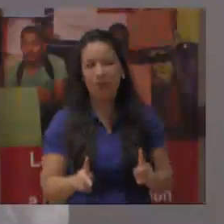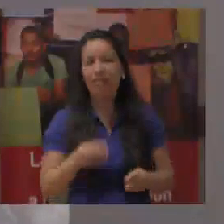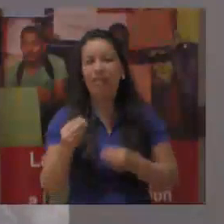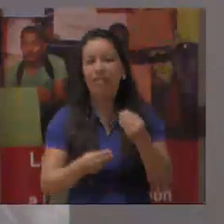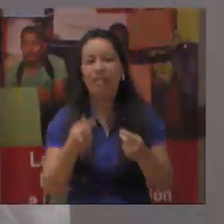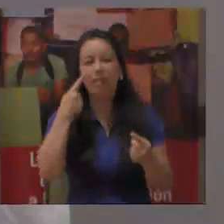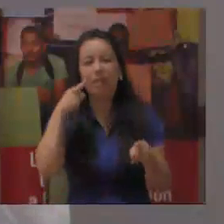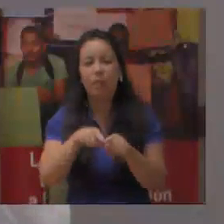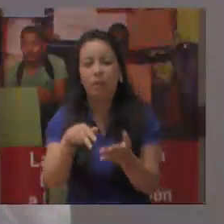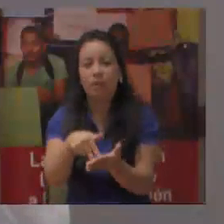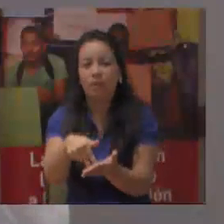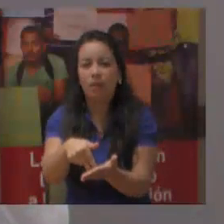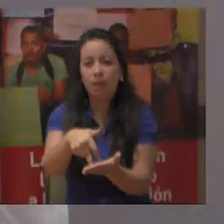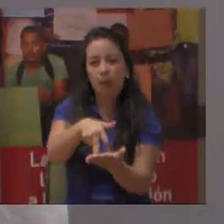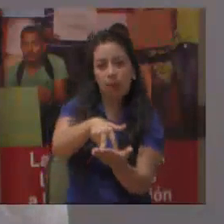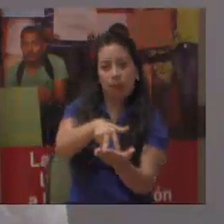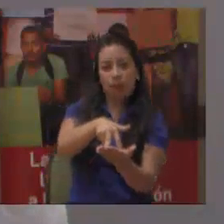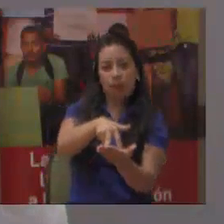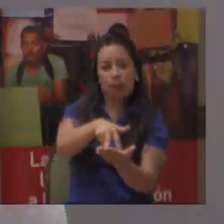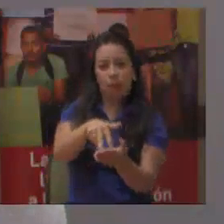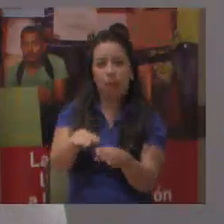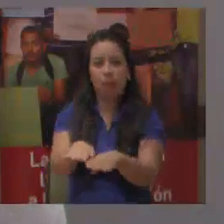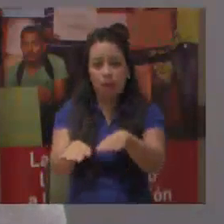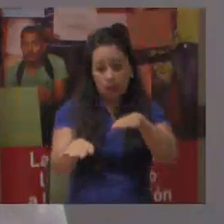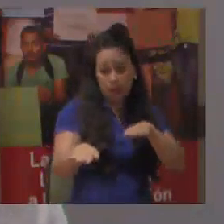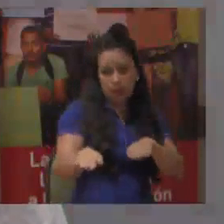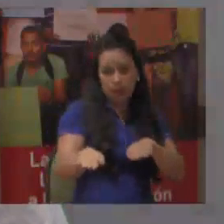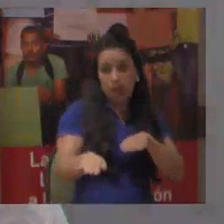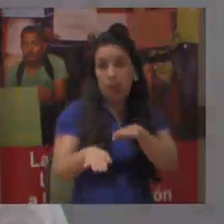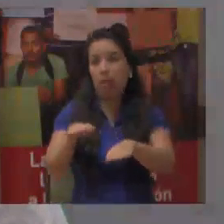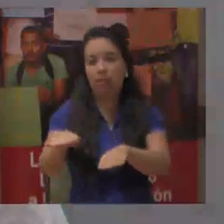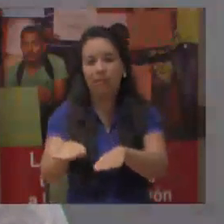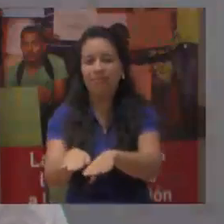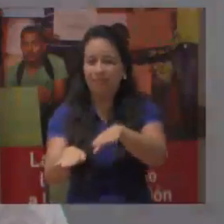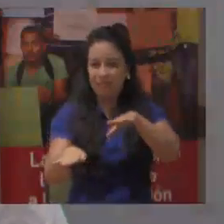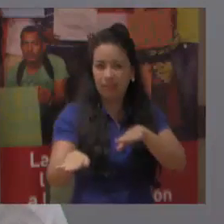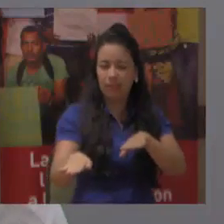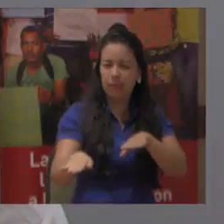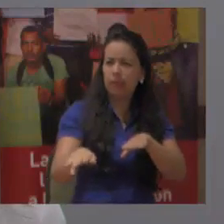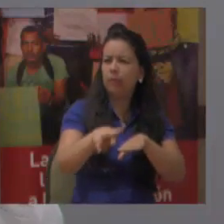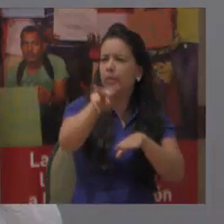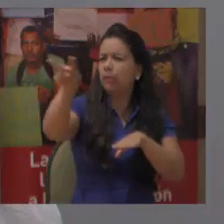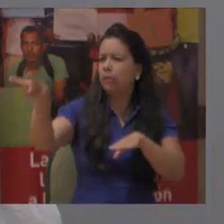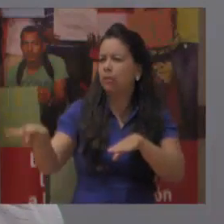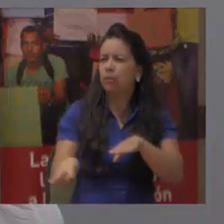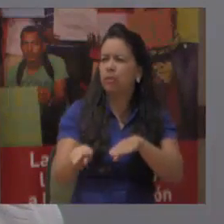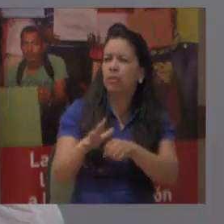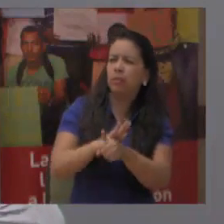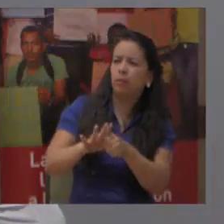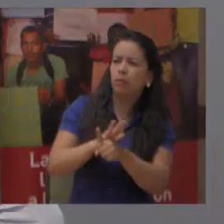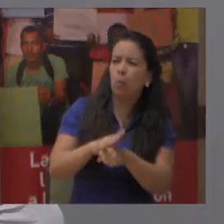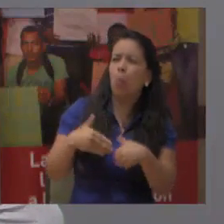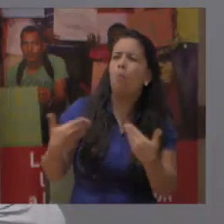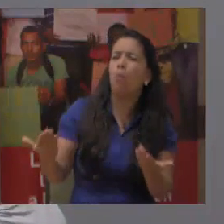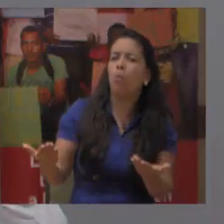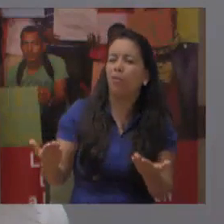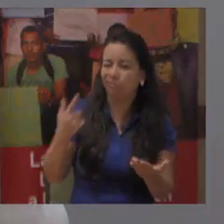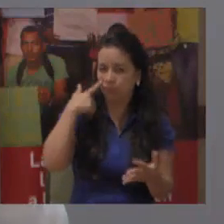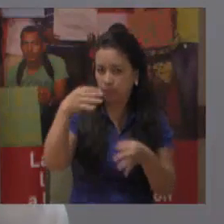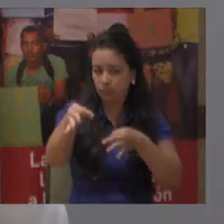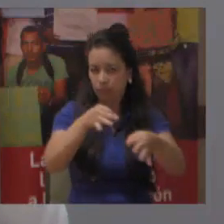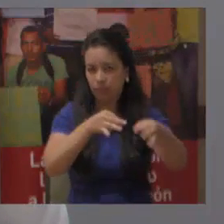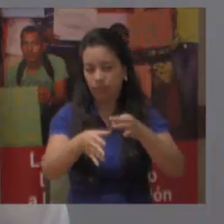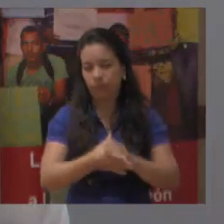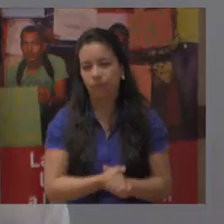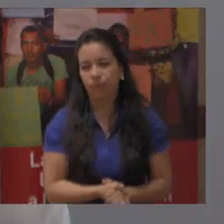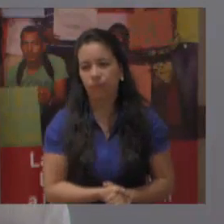atrás. Y que entendamos bien cuál es la situación que estamos viviendo. Y les explico. Yo